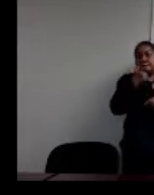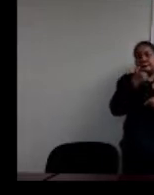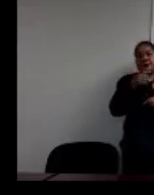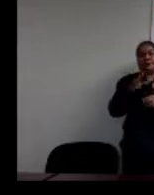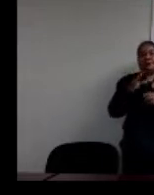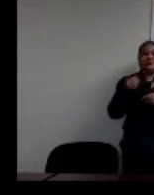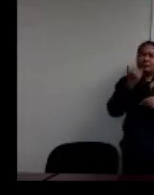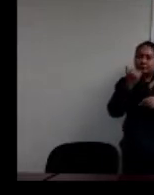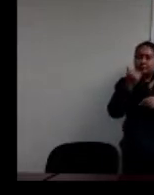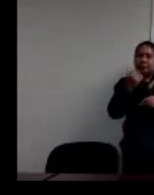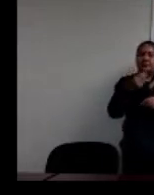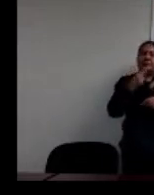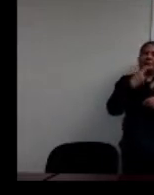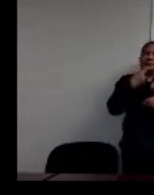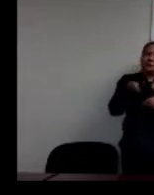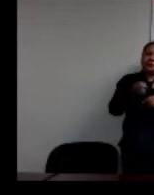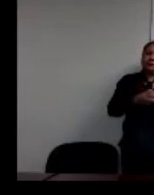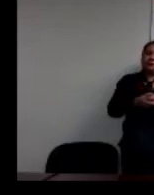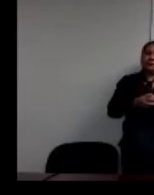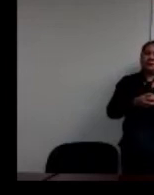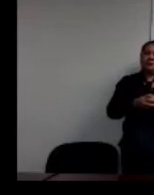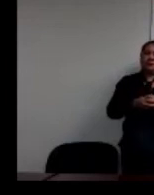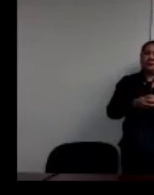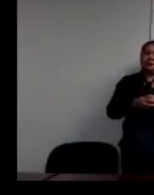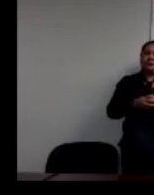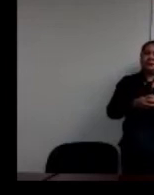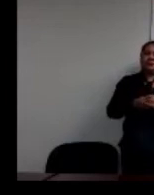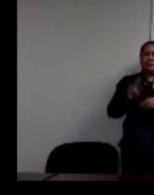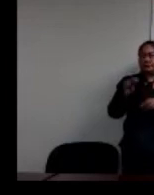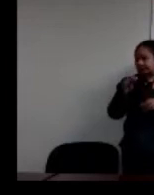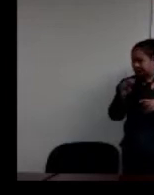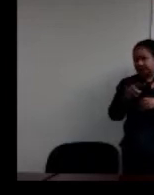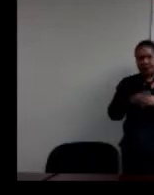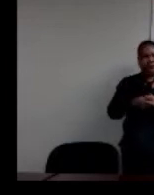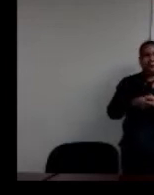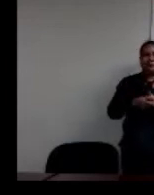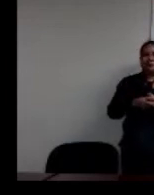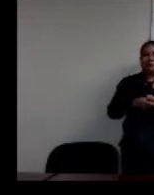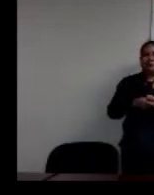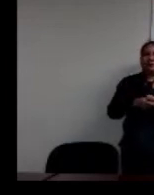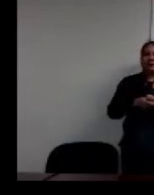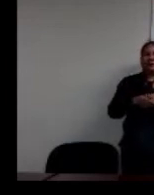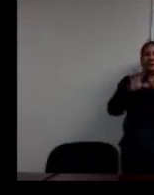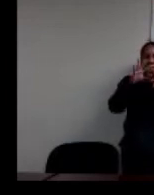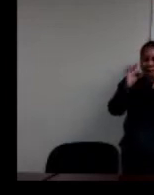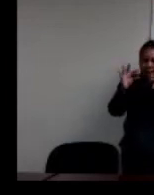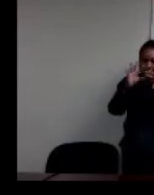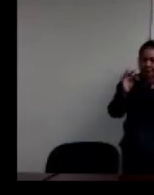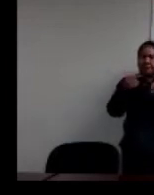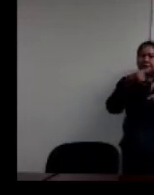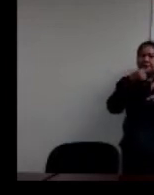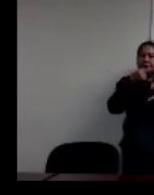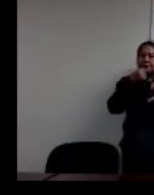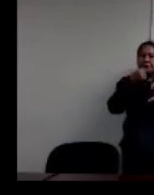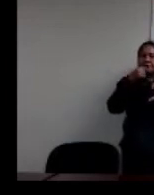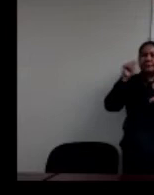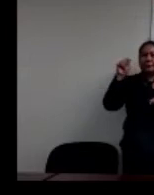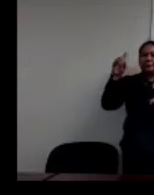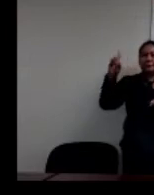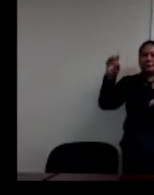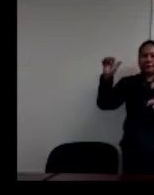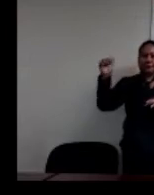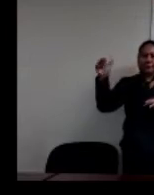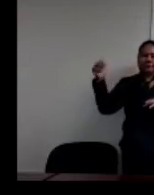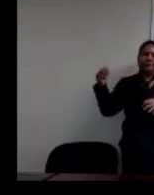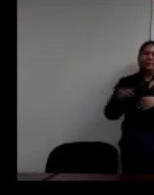dulces, esto disminuirá los síntomas. No, lo que nosotros les explicamos es una barra de chocolate